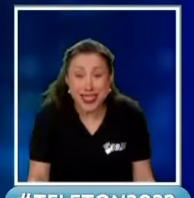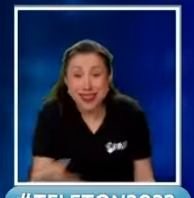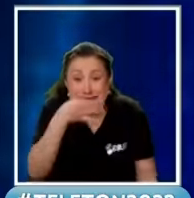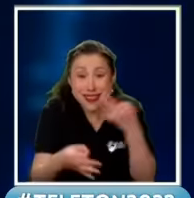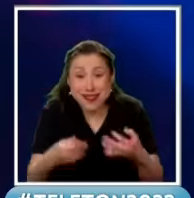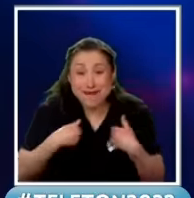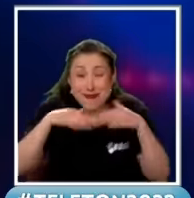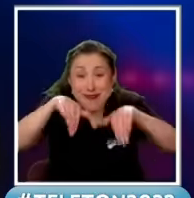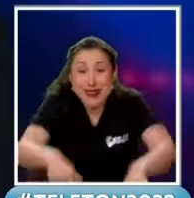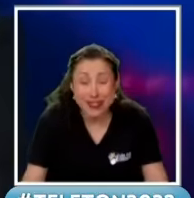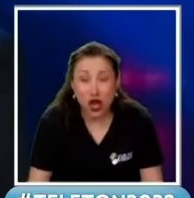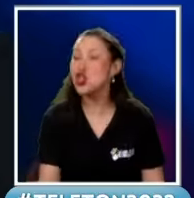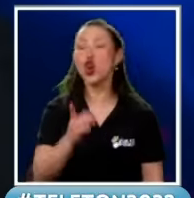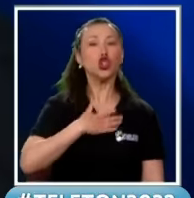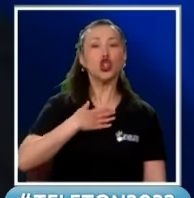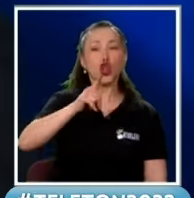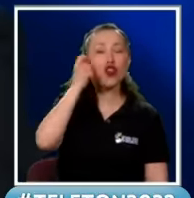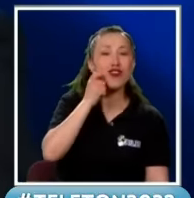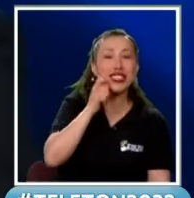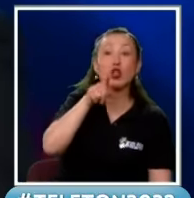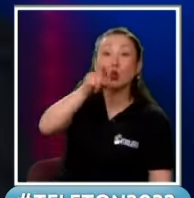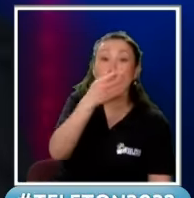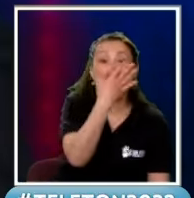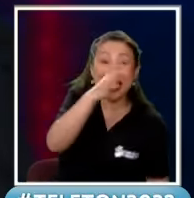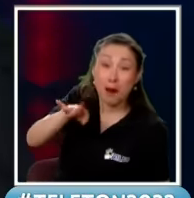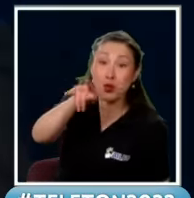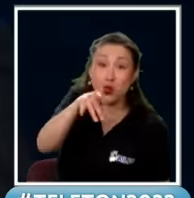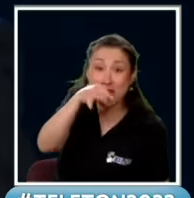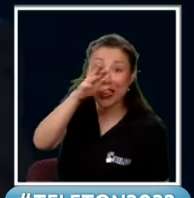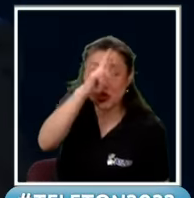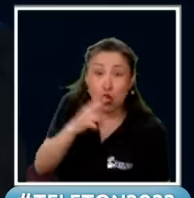yo. No como yo, como Stefan Kramer.